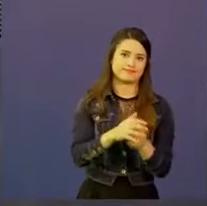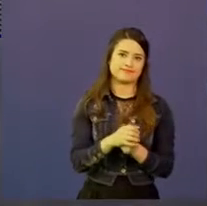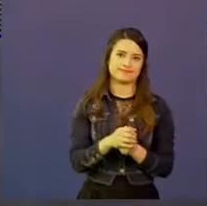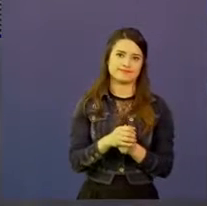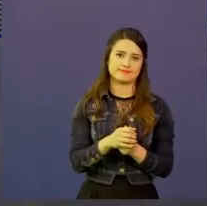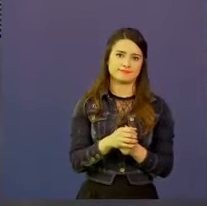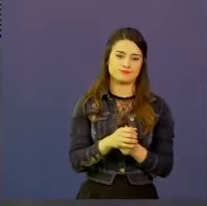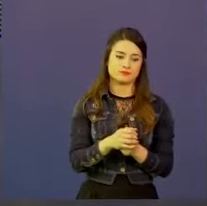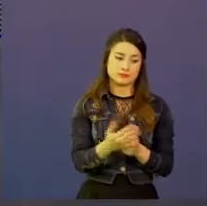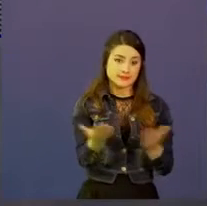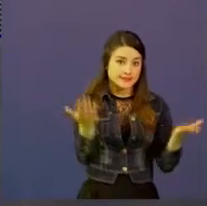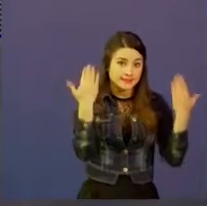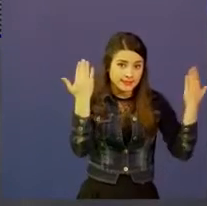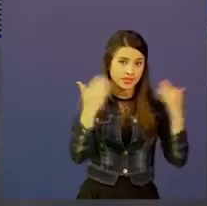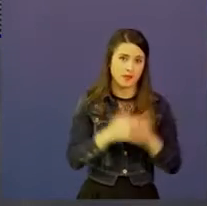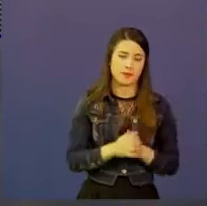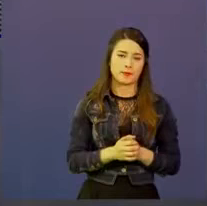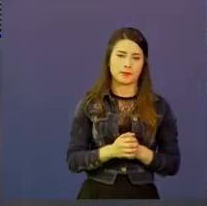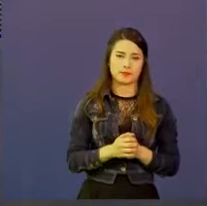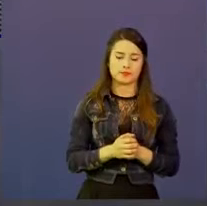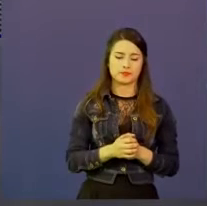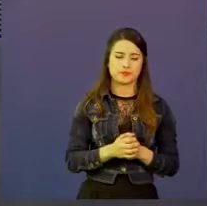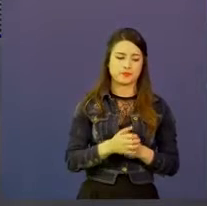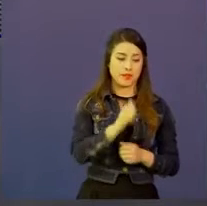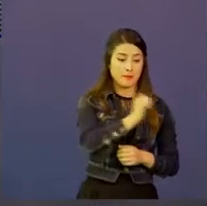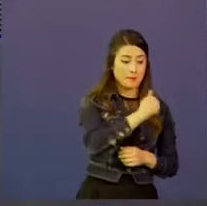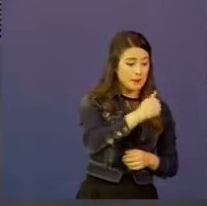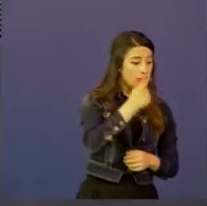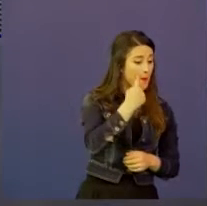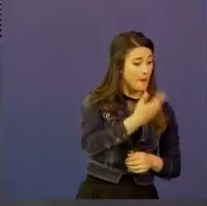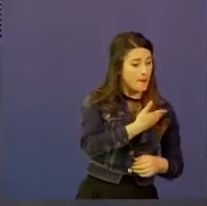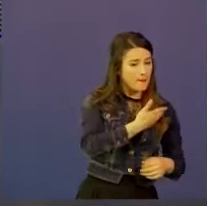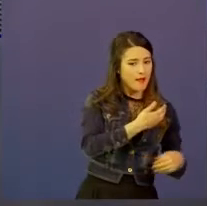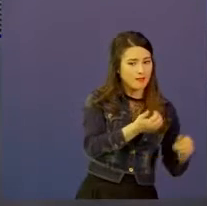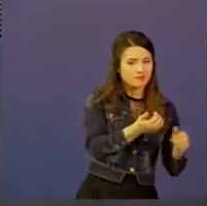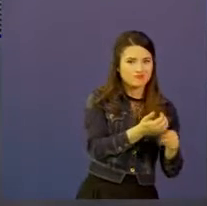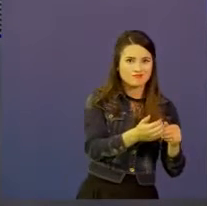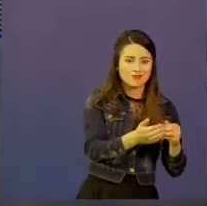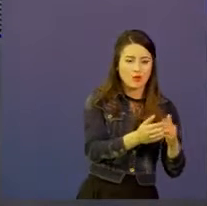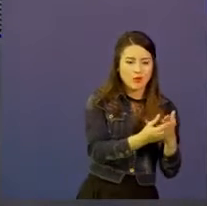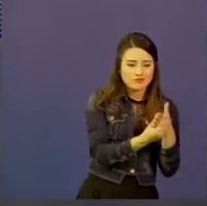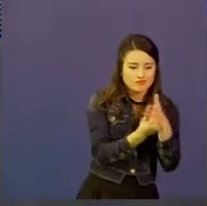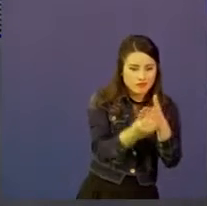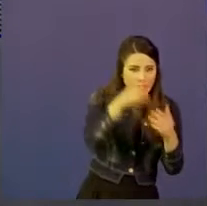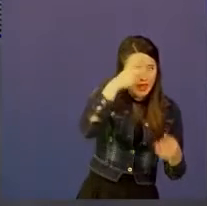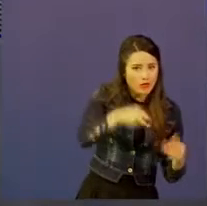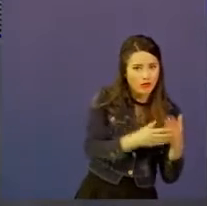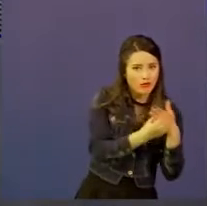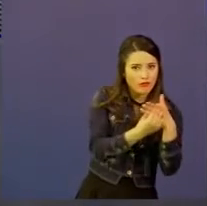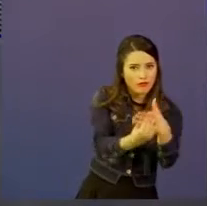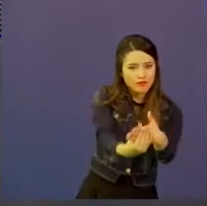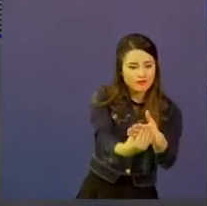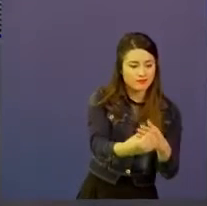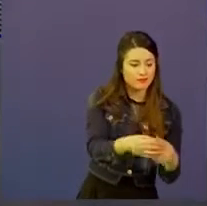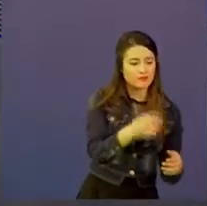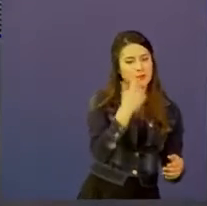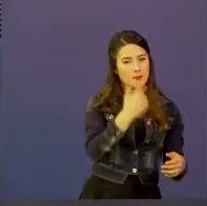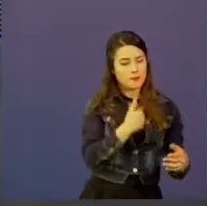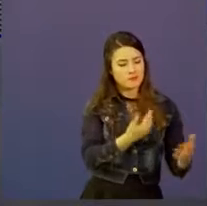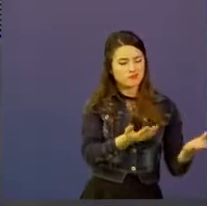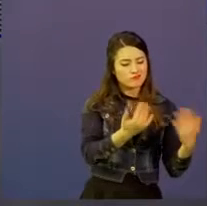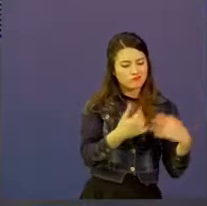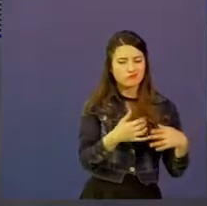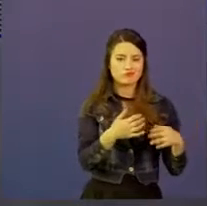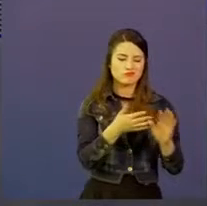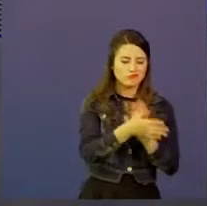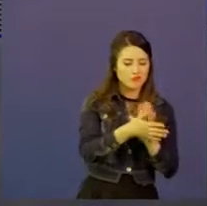también asumiendo un poco ese rol de guía que ellos deben desempeñar en los entornos familiares. Entonces, de repente le contamos a los padres a través de